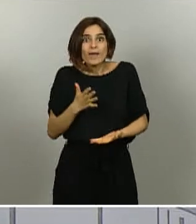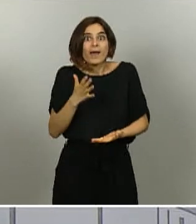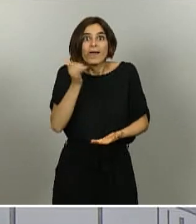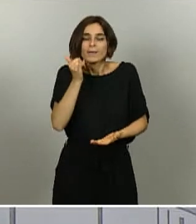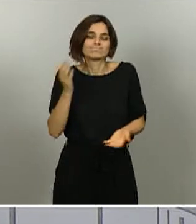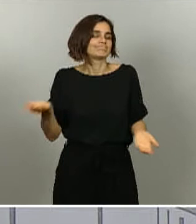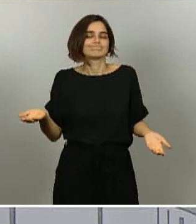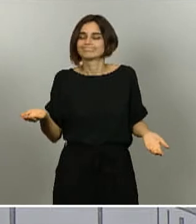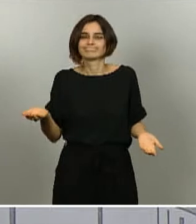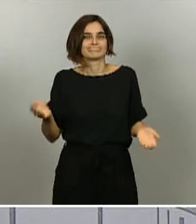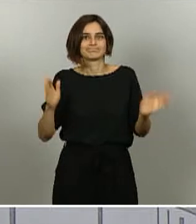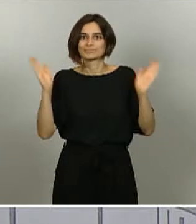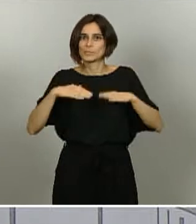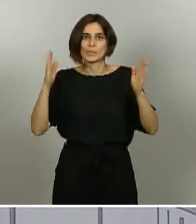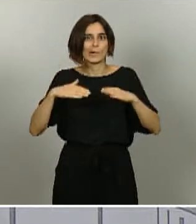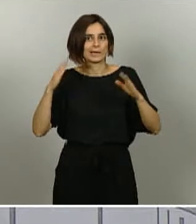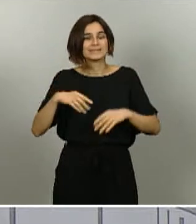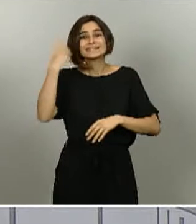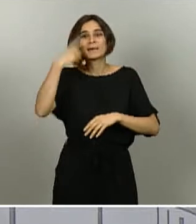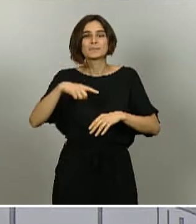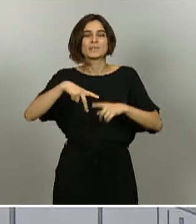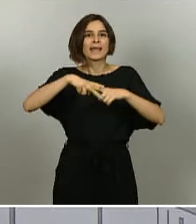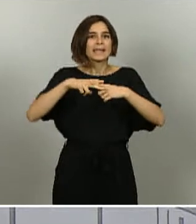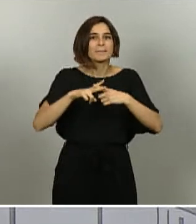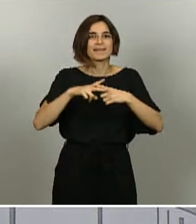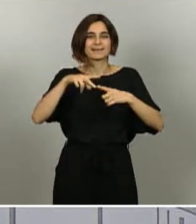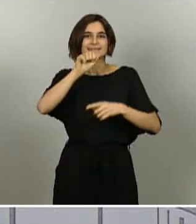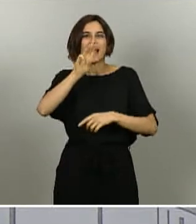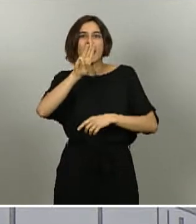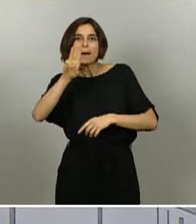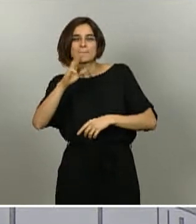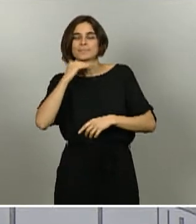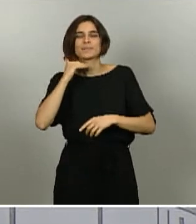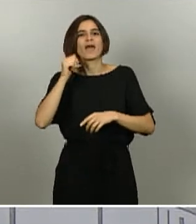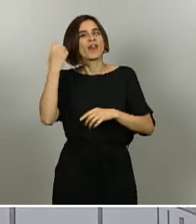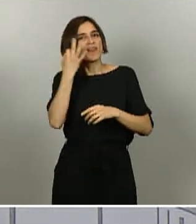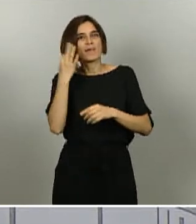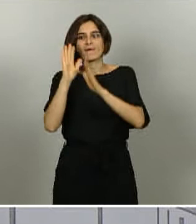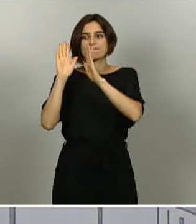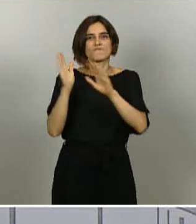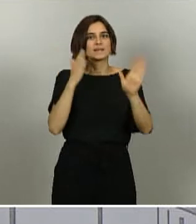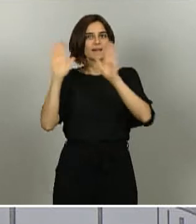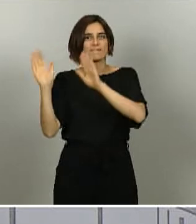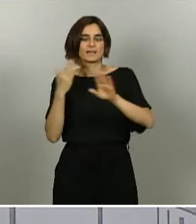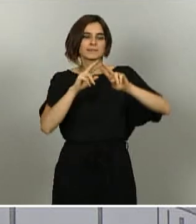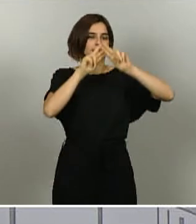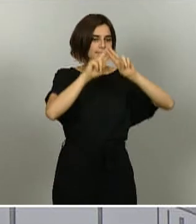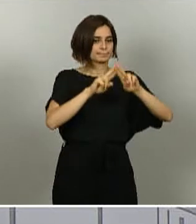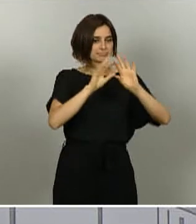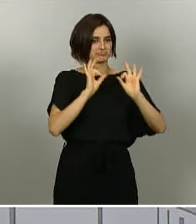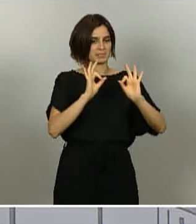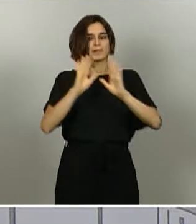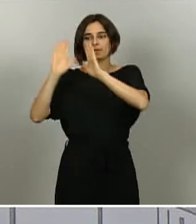tienen que superar varias fases. Son herramientas que tienen que garantizar, por un